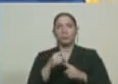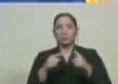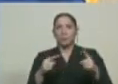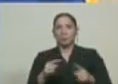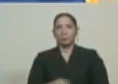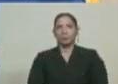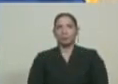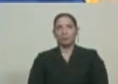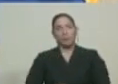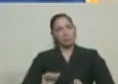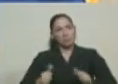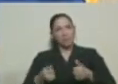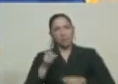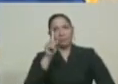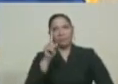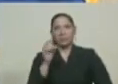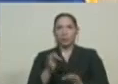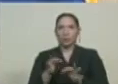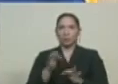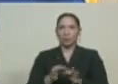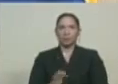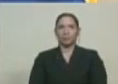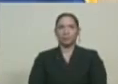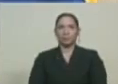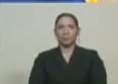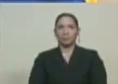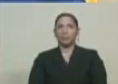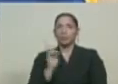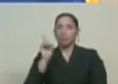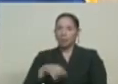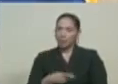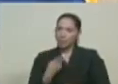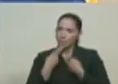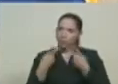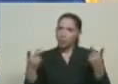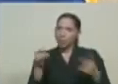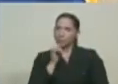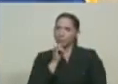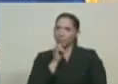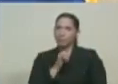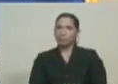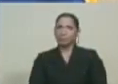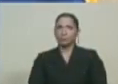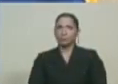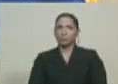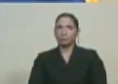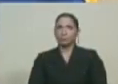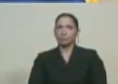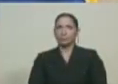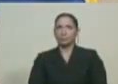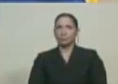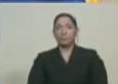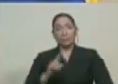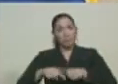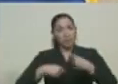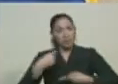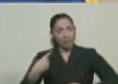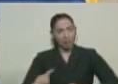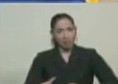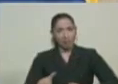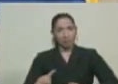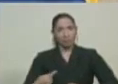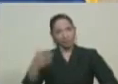a hacerse efectivo a partir del primero de septiembre. También anunciaba precisamente que será publicado el día de mañana los